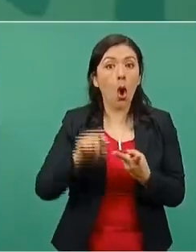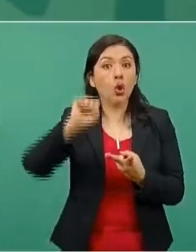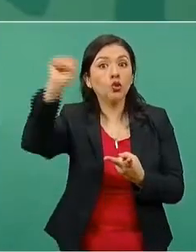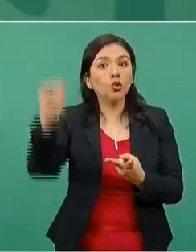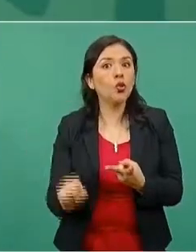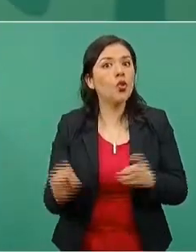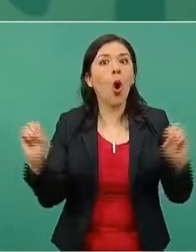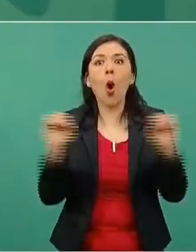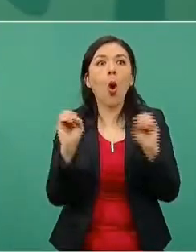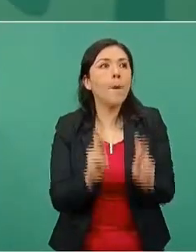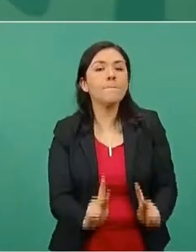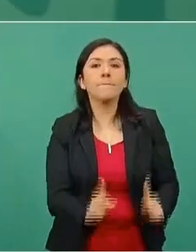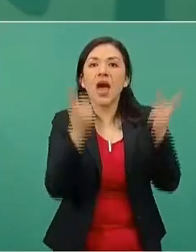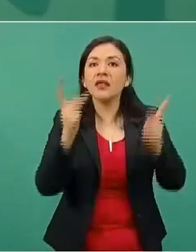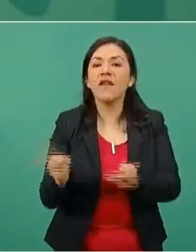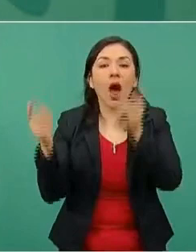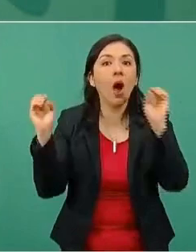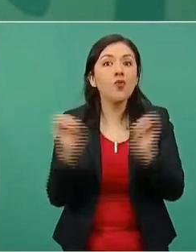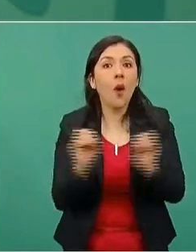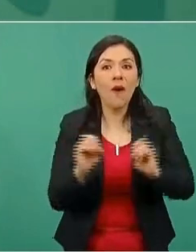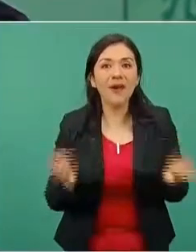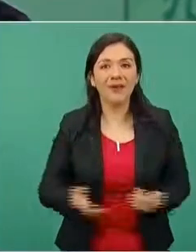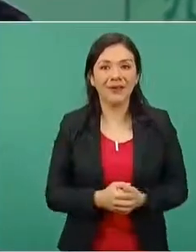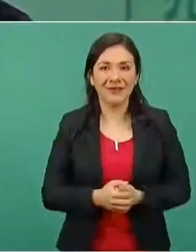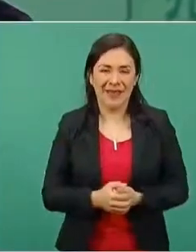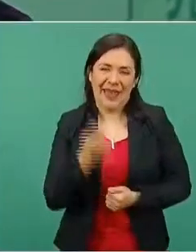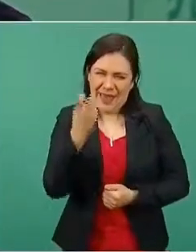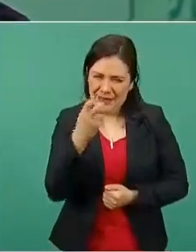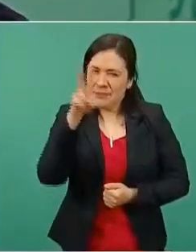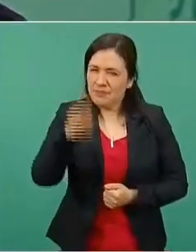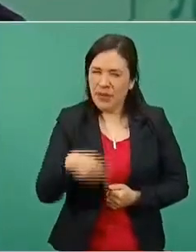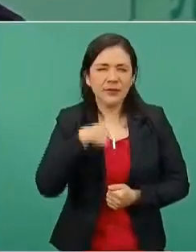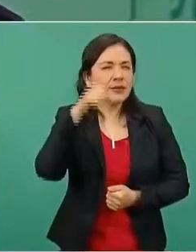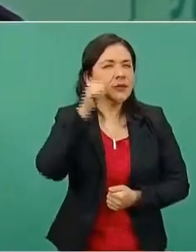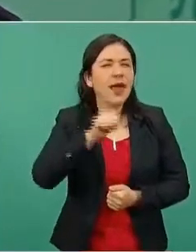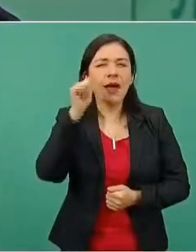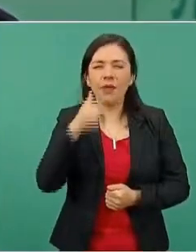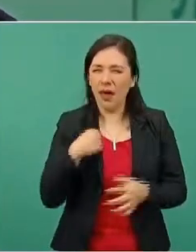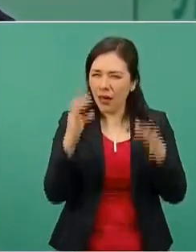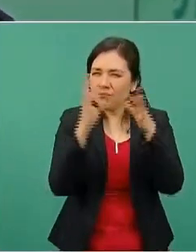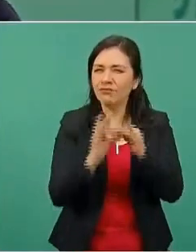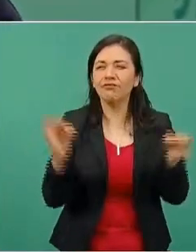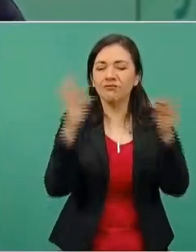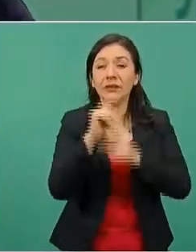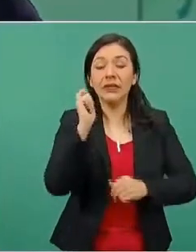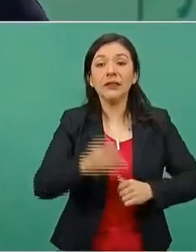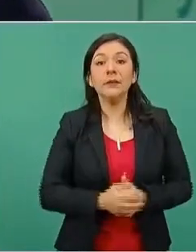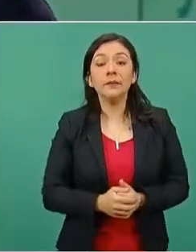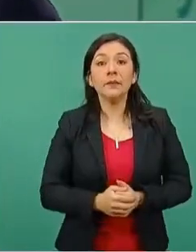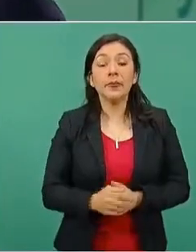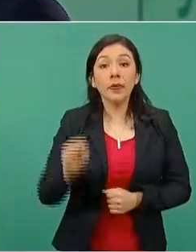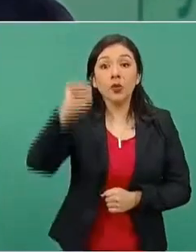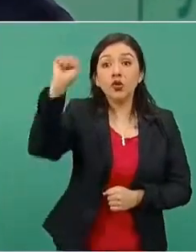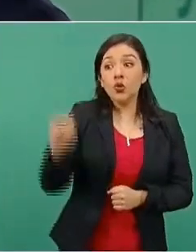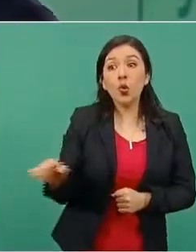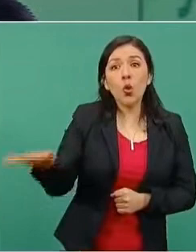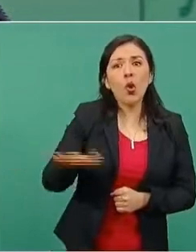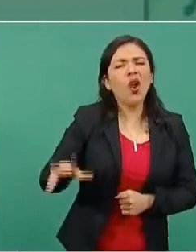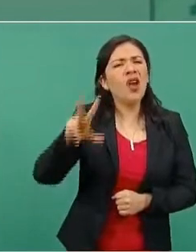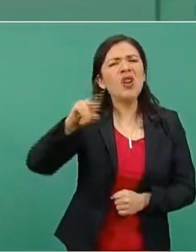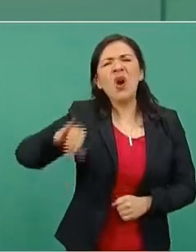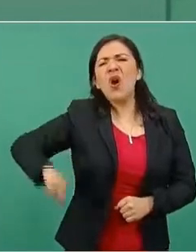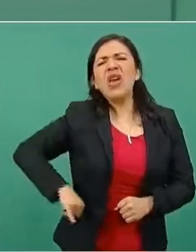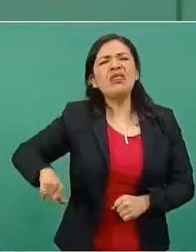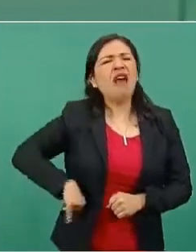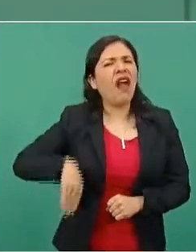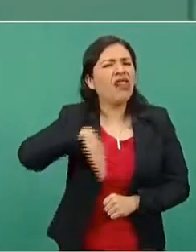habían concesionado, porque siempre digo, y es cierto, de que el sureste no les interesaba ni